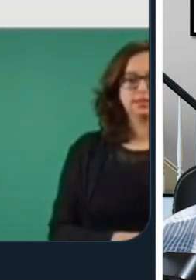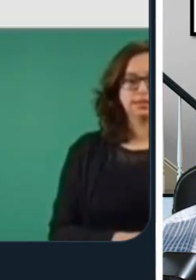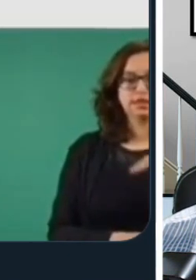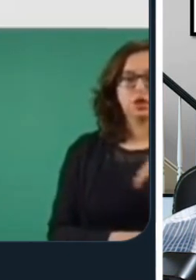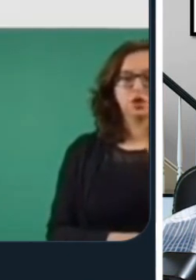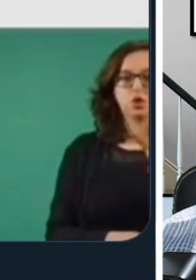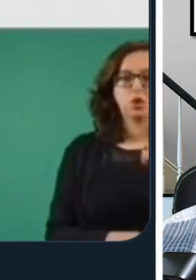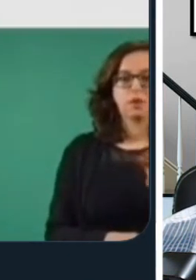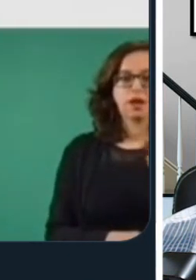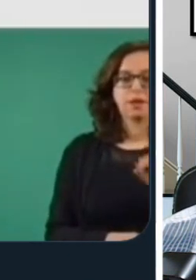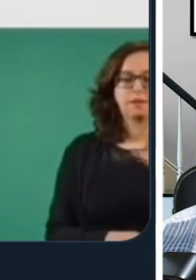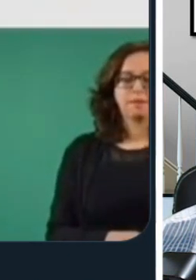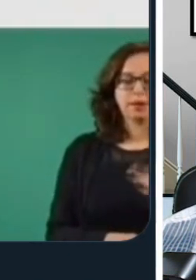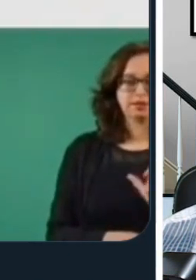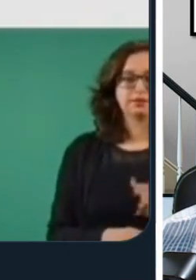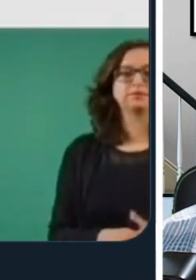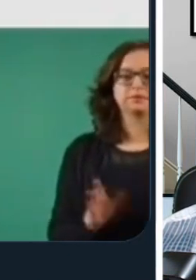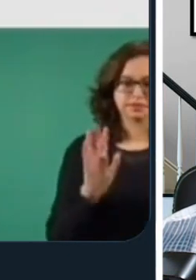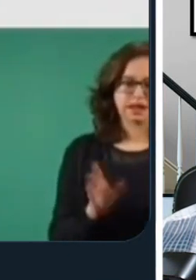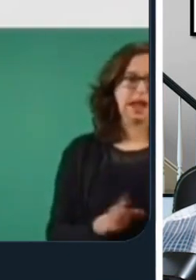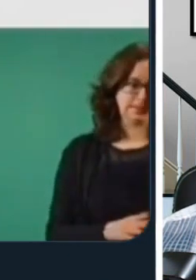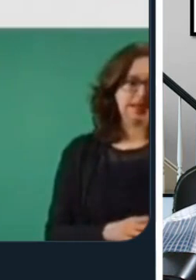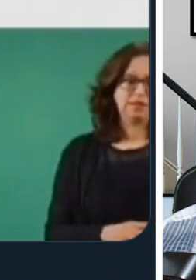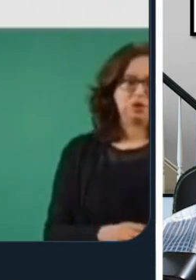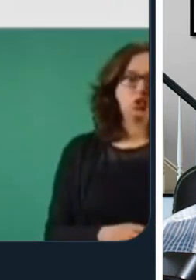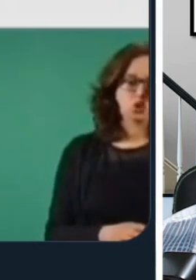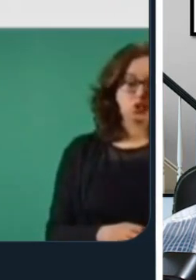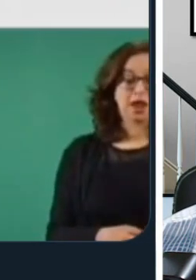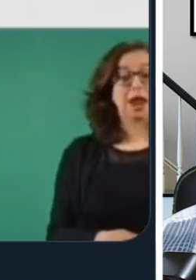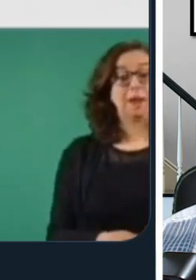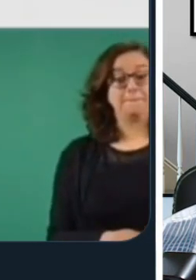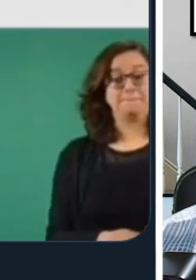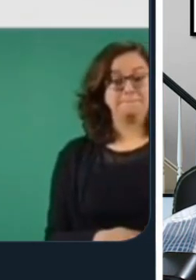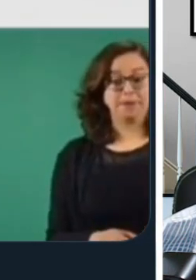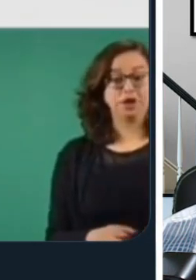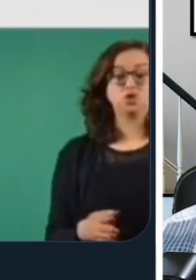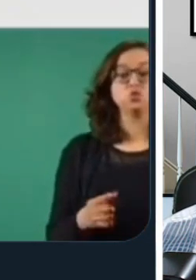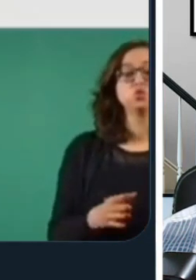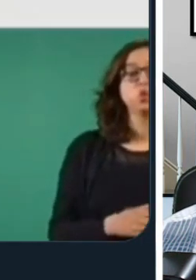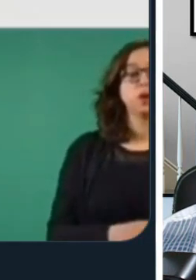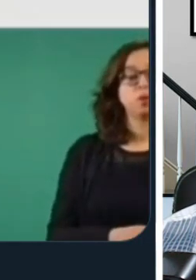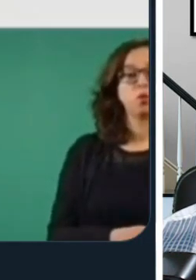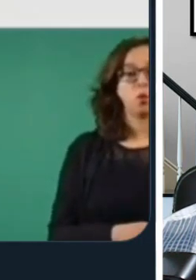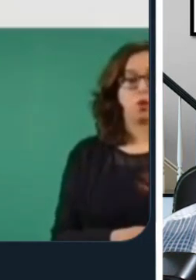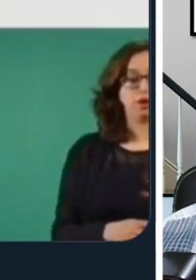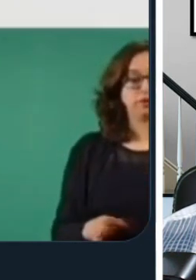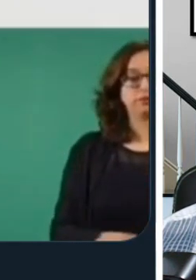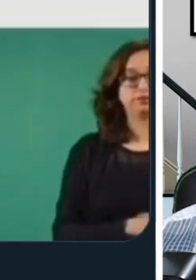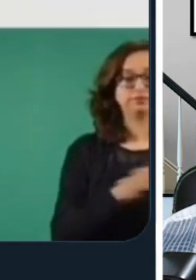CureVac, que ya son del conocimiento de la opinión pública. Y aprobó COFEPRIS este mes 4 nuevos ensayos clínicos fase